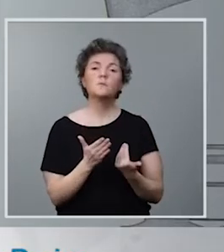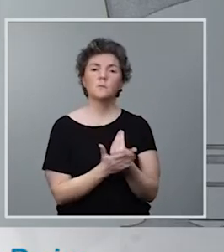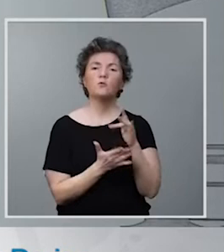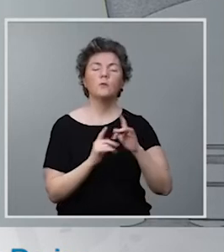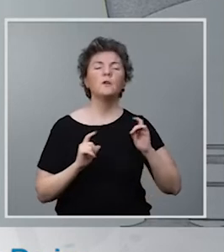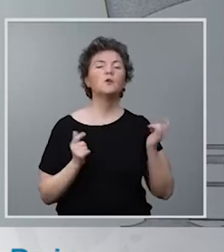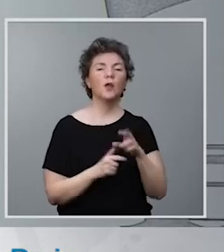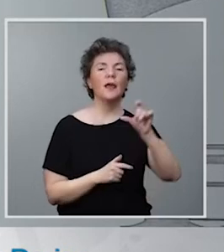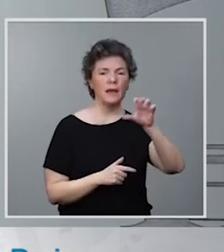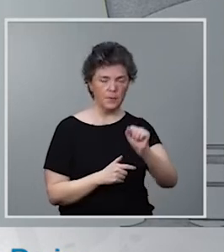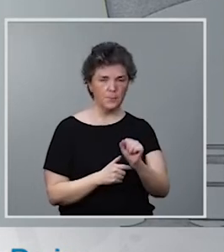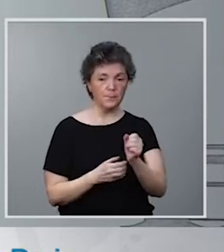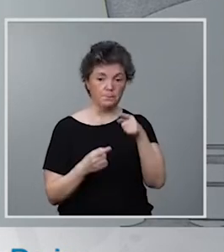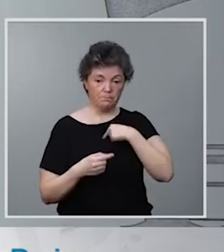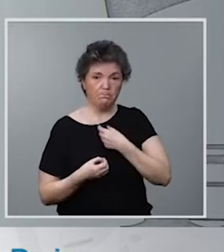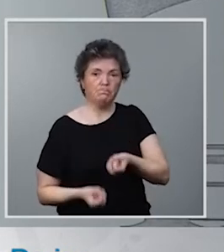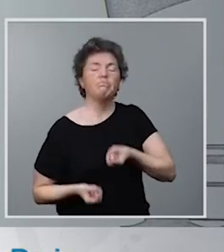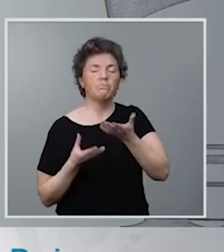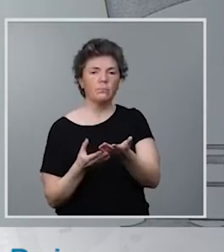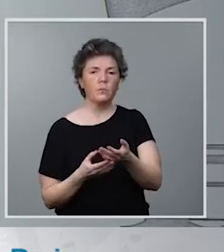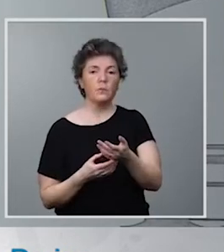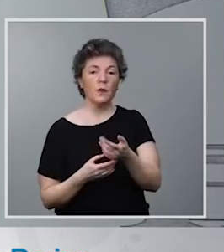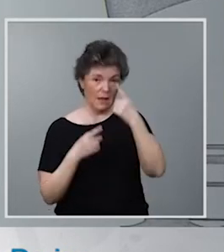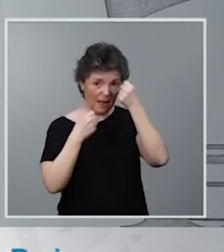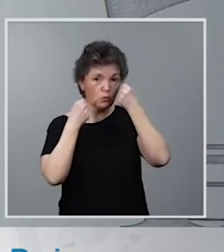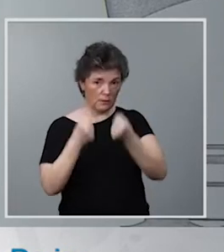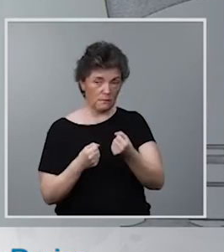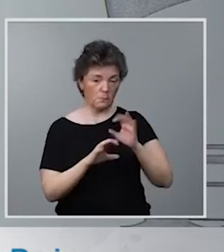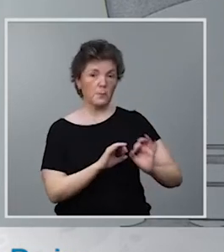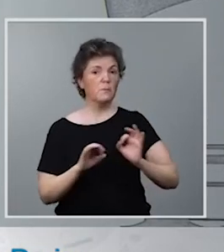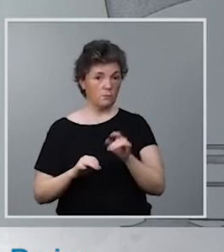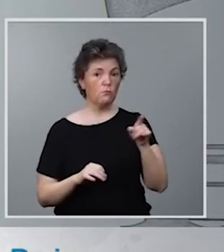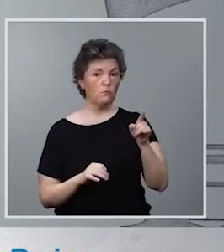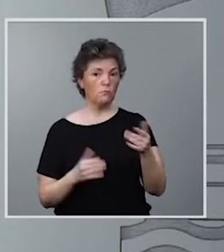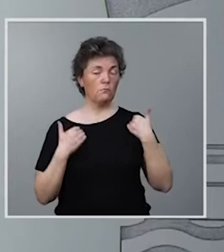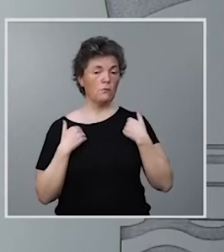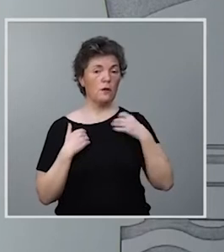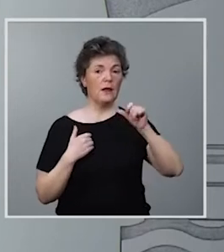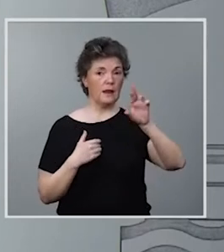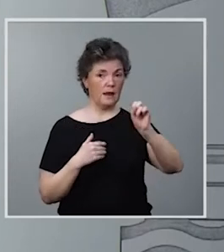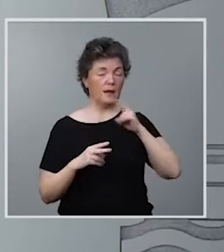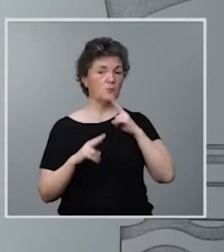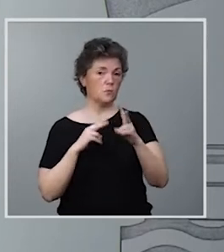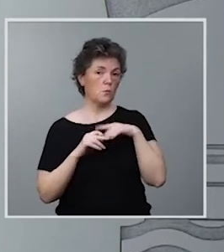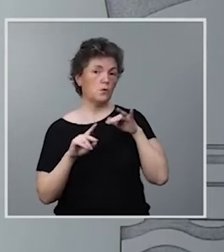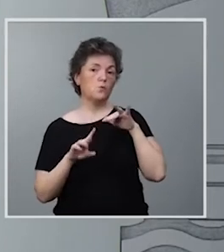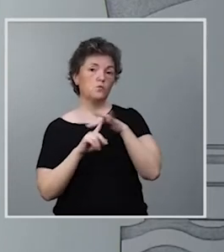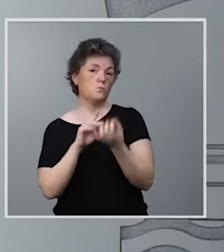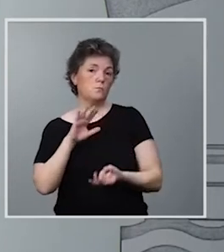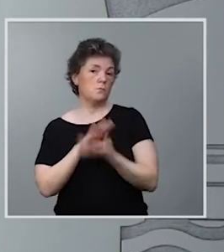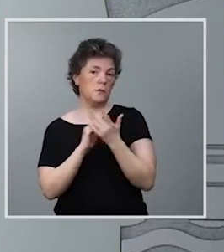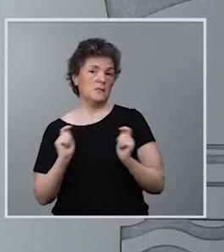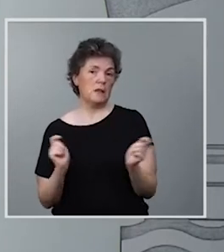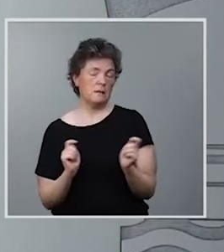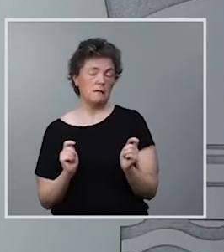y les informo que va a ser esta autoridad de preparación de respuesta ante emergencias sanitarias la que va a